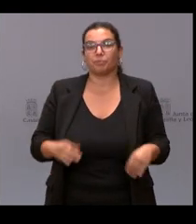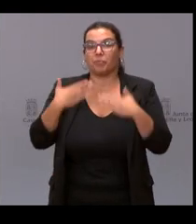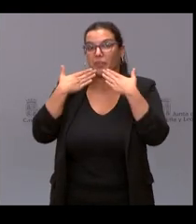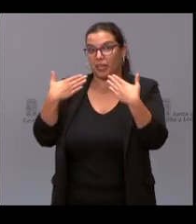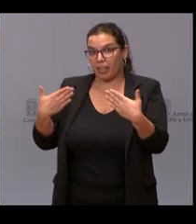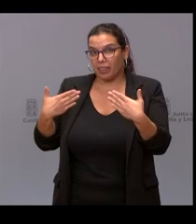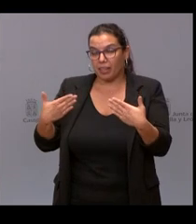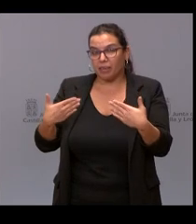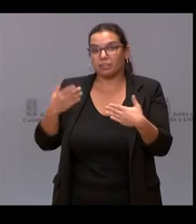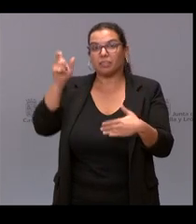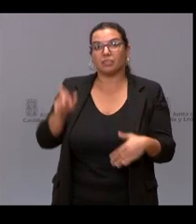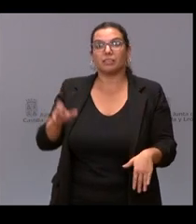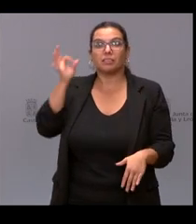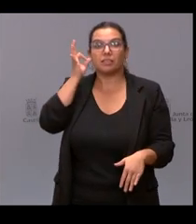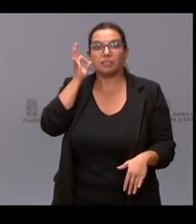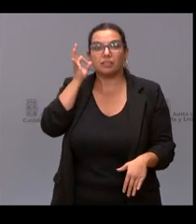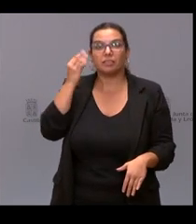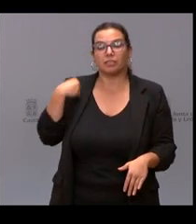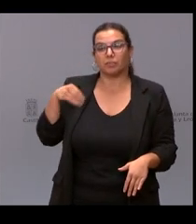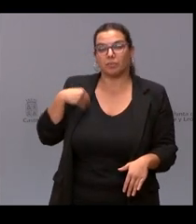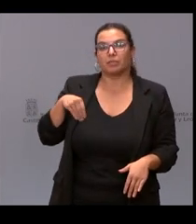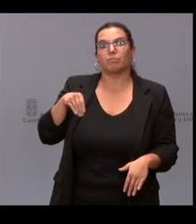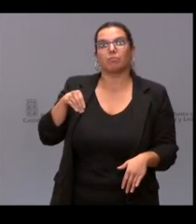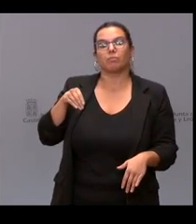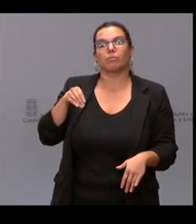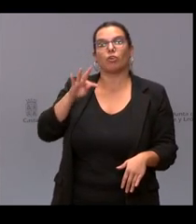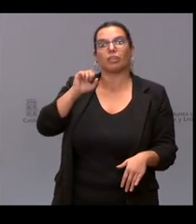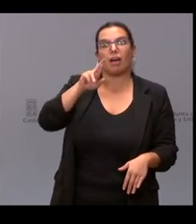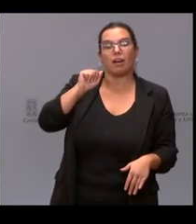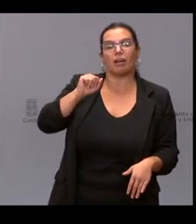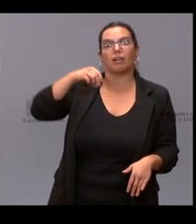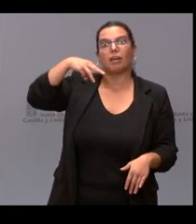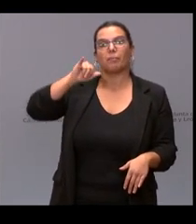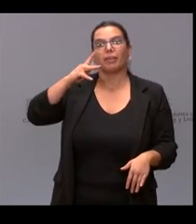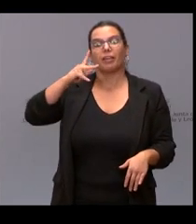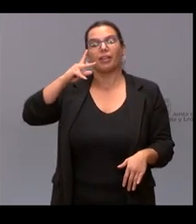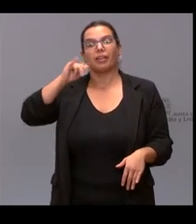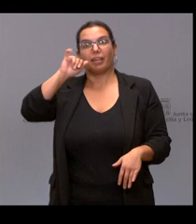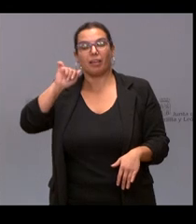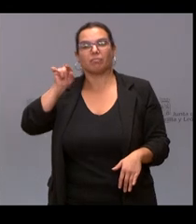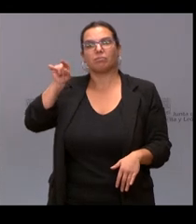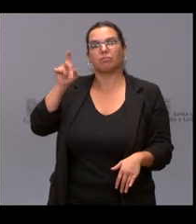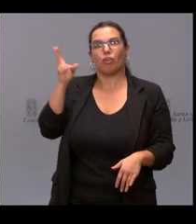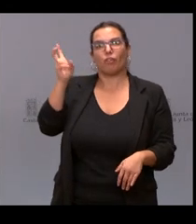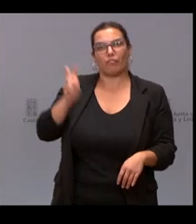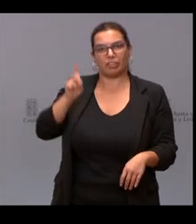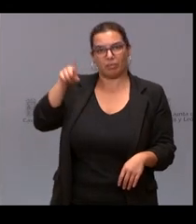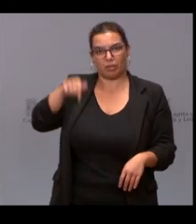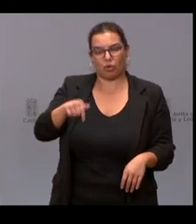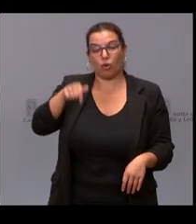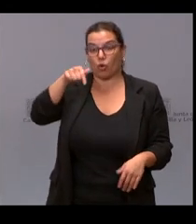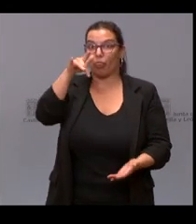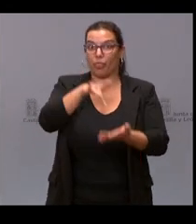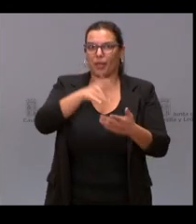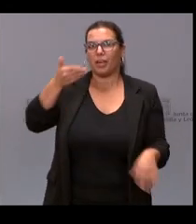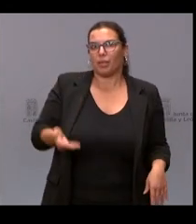Gracias, Tara Lindstedt, gracias, Nikki, por estar hoy aquí con nosotros. Es un día importante, es un día